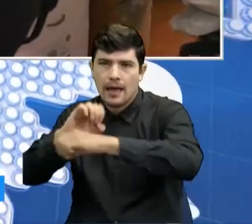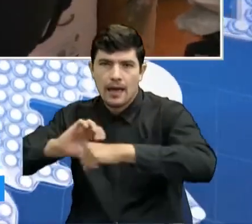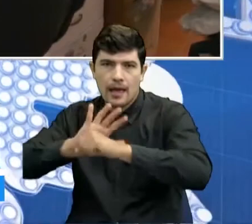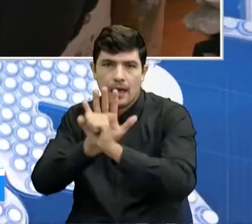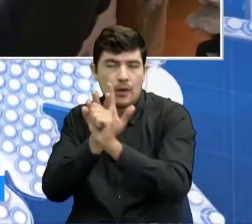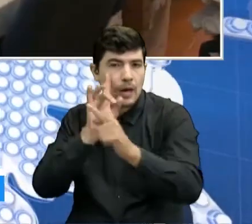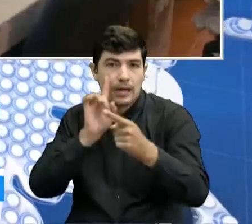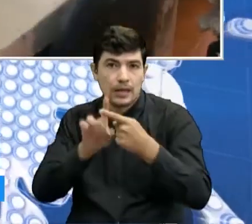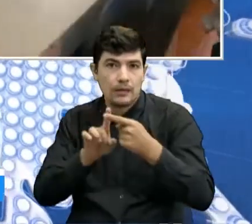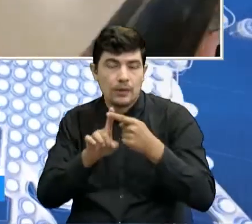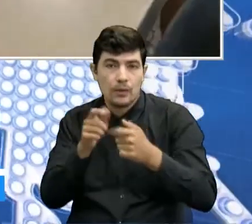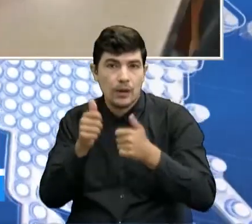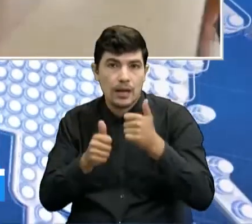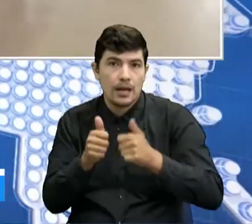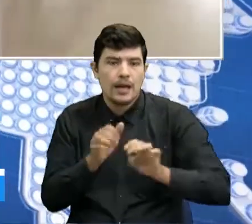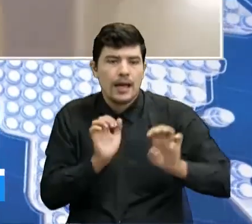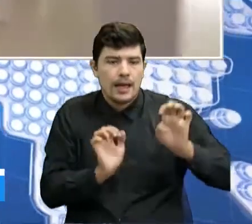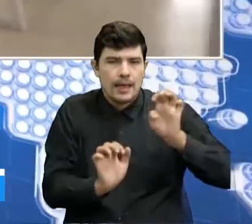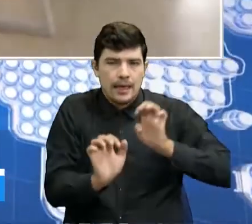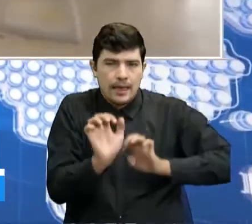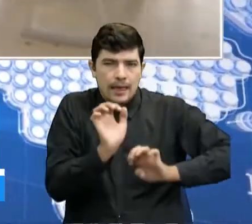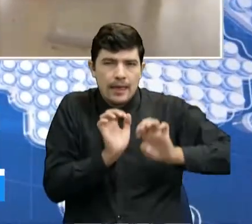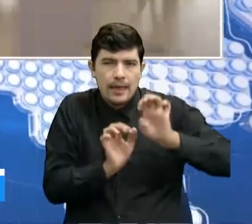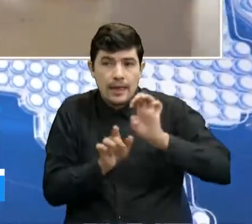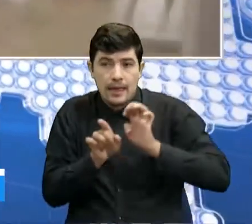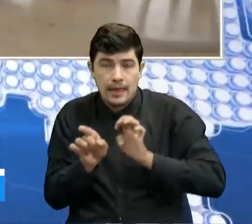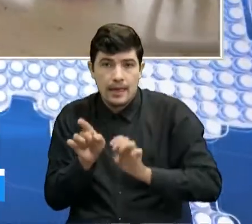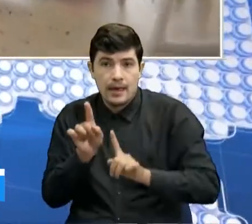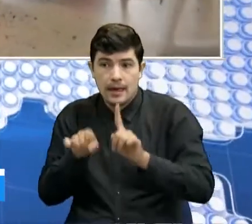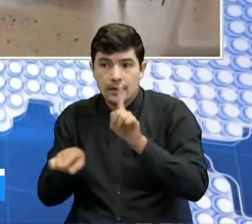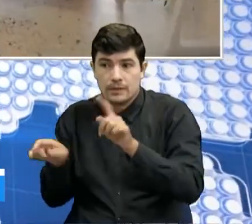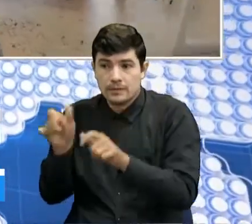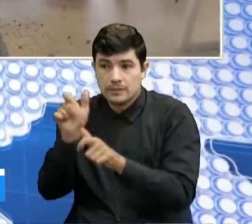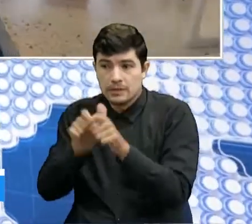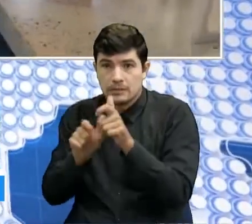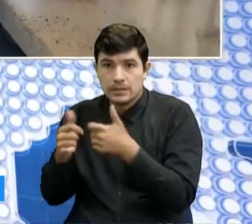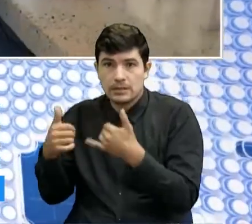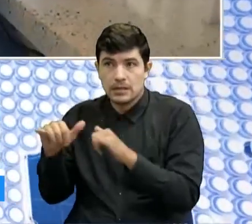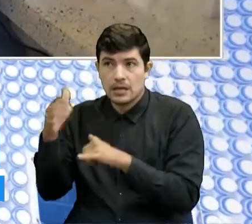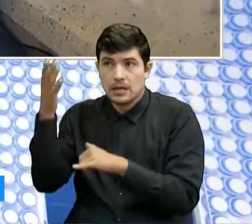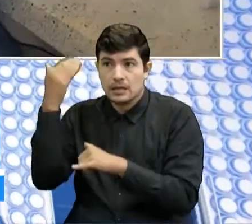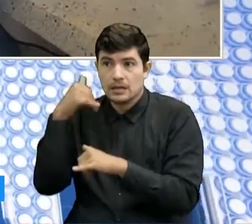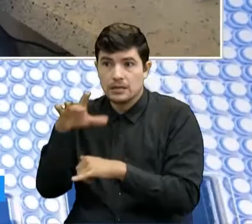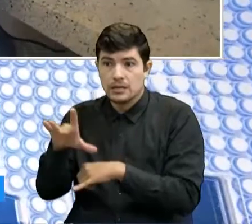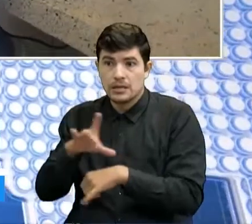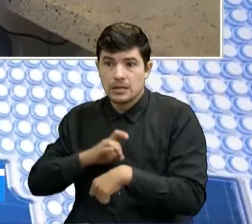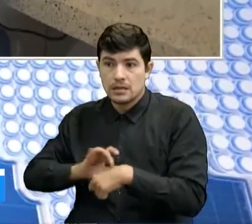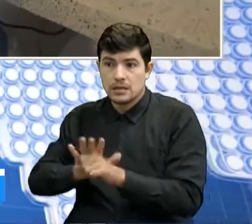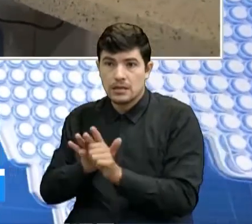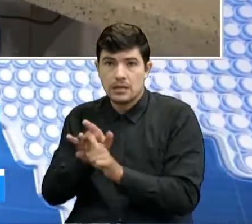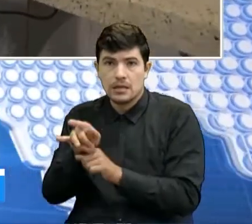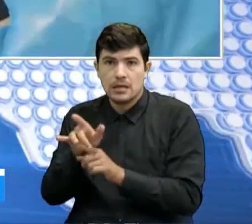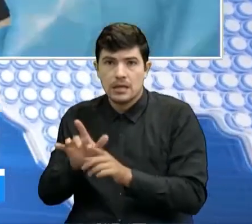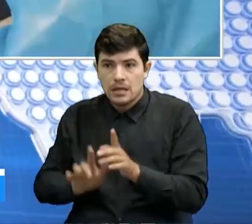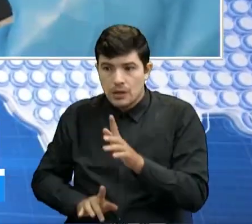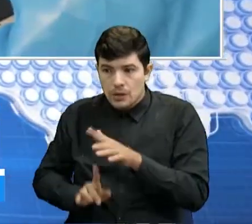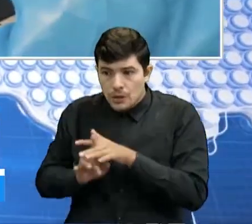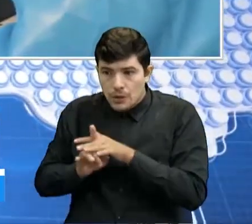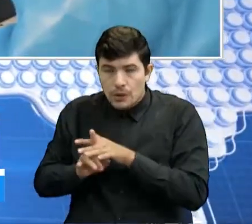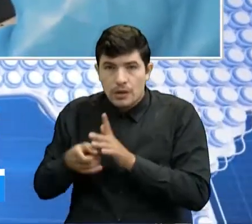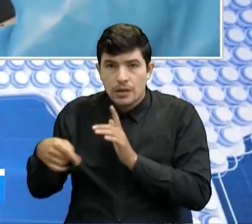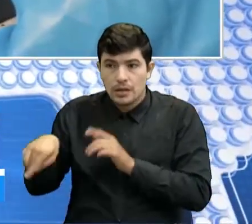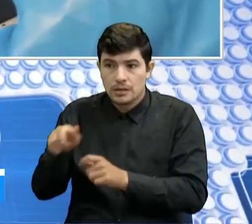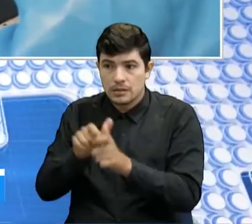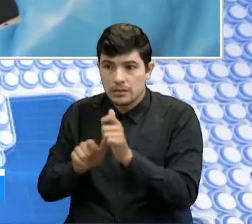los anticuerpos que ha generado las personas que se han enfrentado a la enfermedad y han